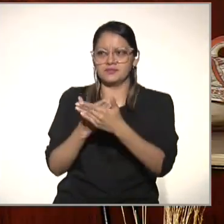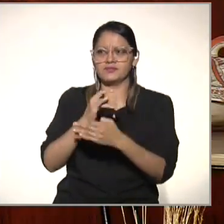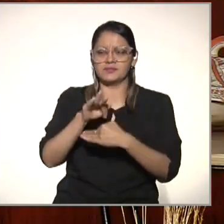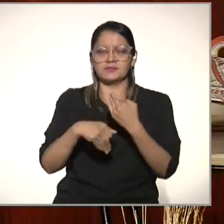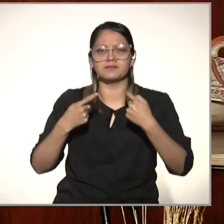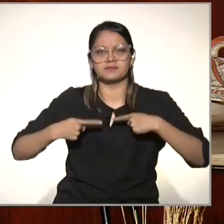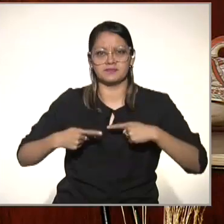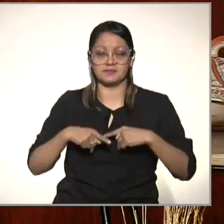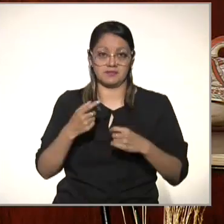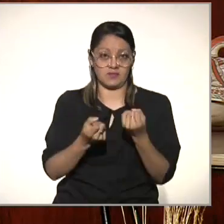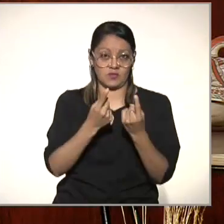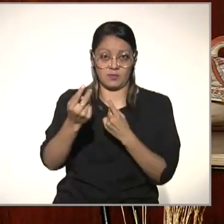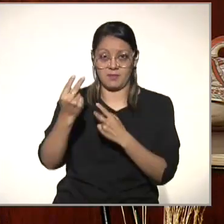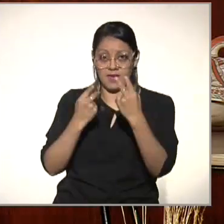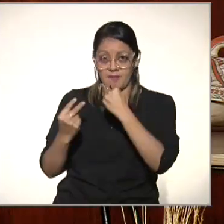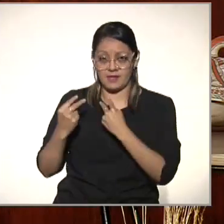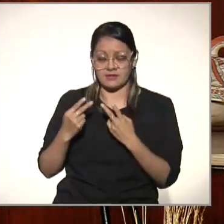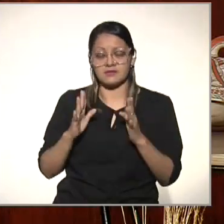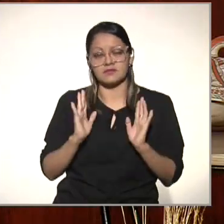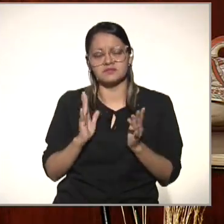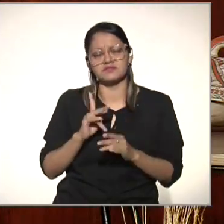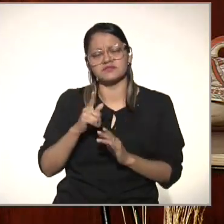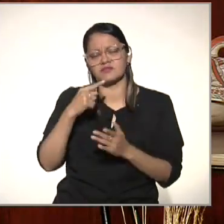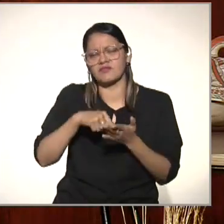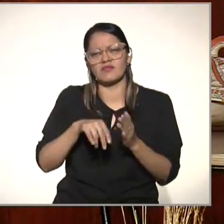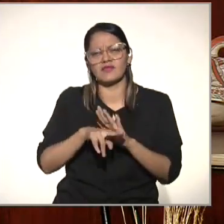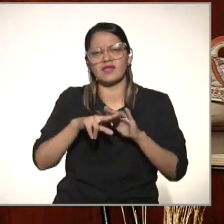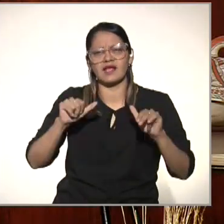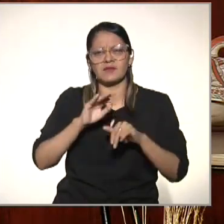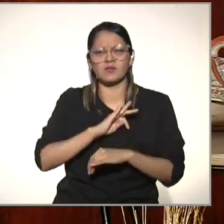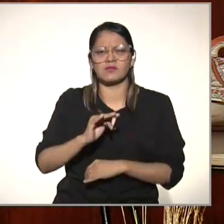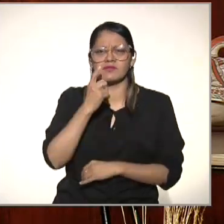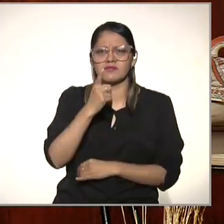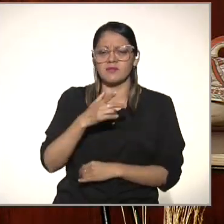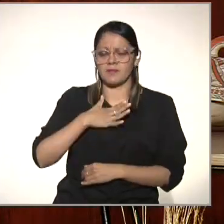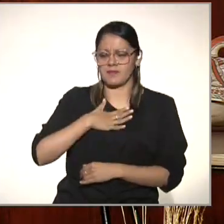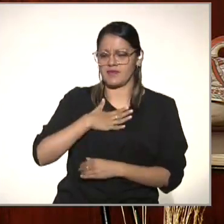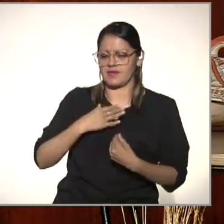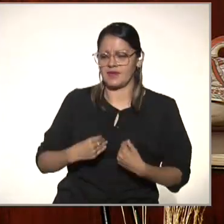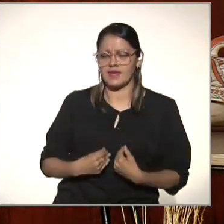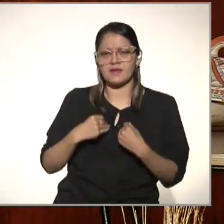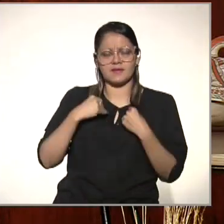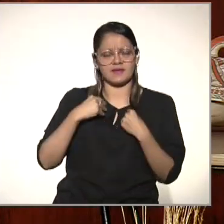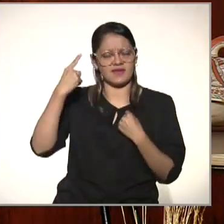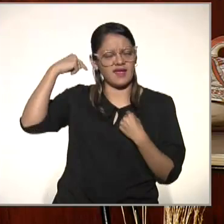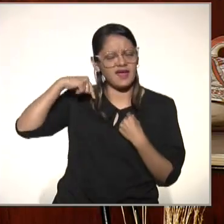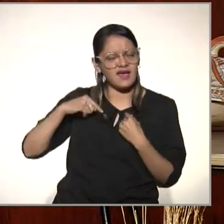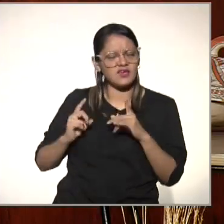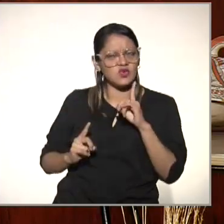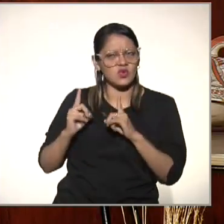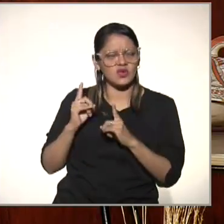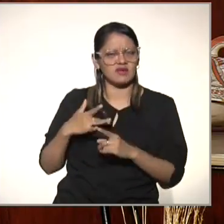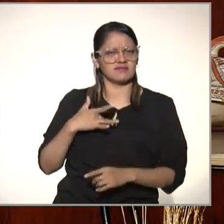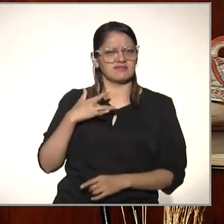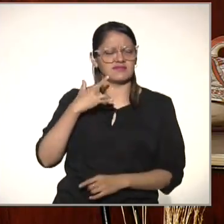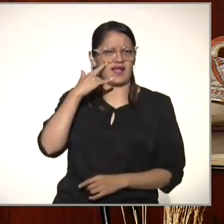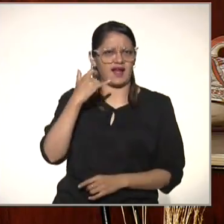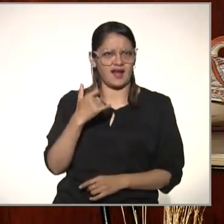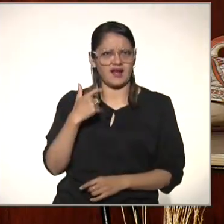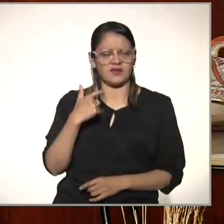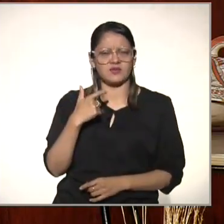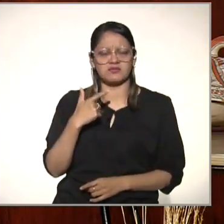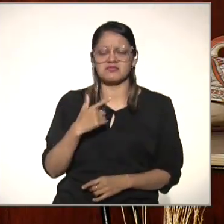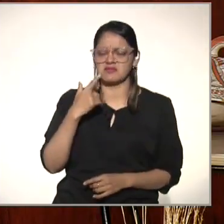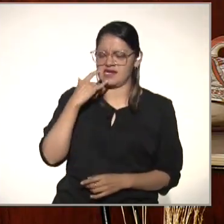nos esté viendo en este momento, yo creo que nadie podría decir que en ningún momento de su vida se ha cuestionado o ha tenido las famosas crisis existenciales que les